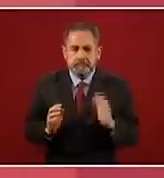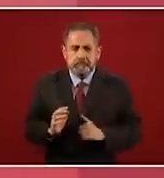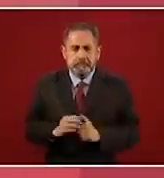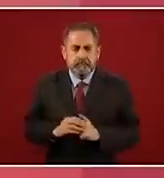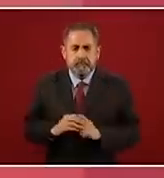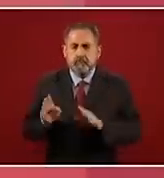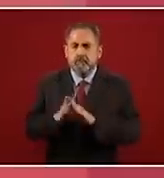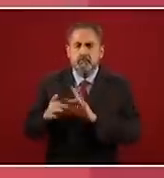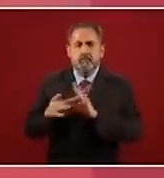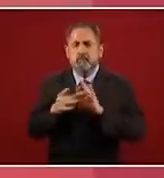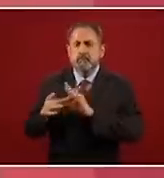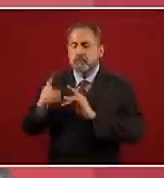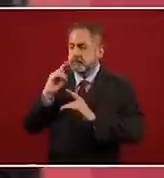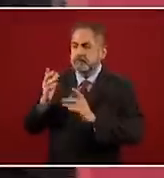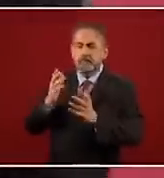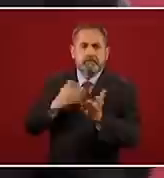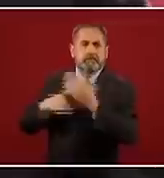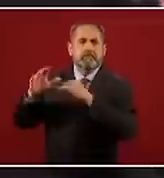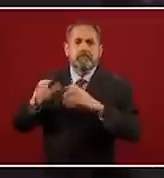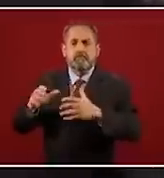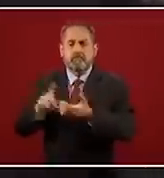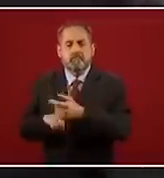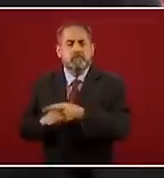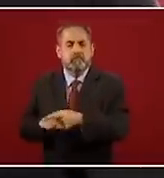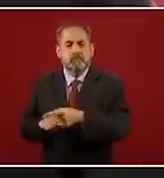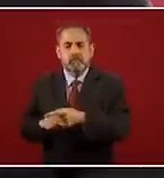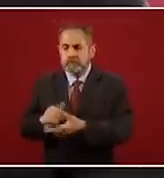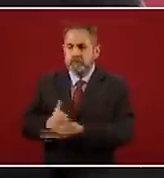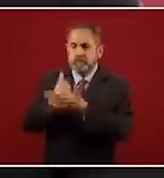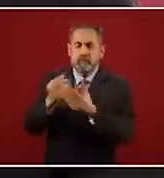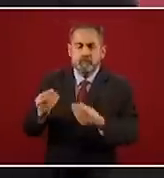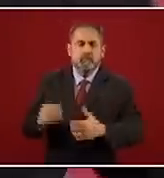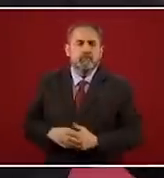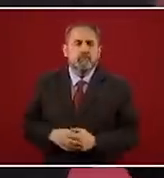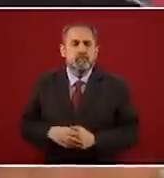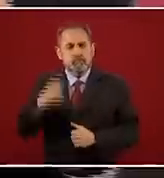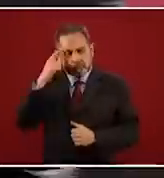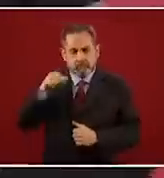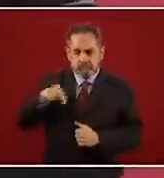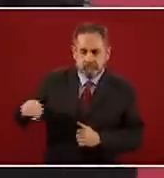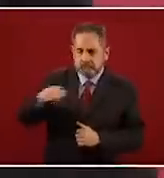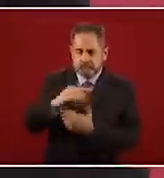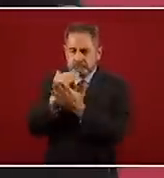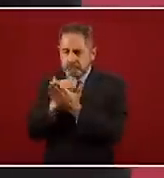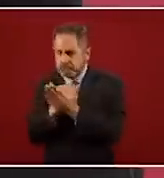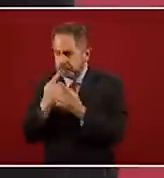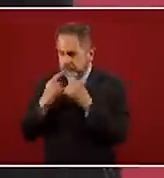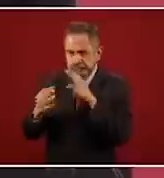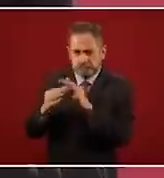la cooperación para el desarrollo está ayudando mucho a temperar,